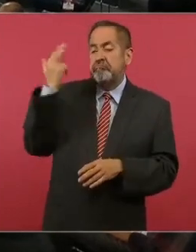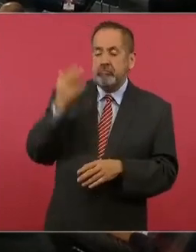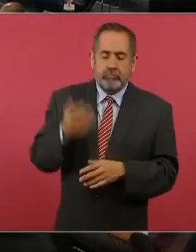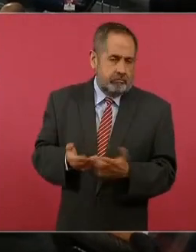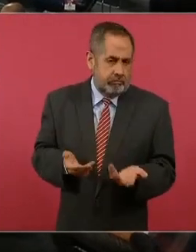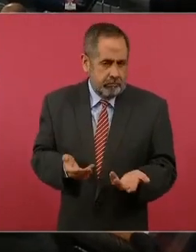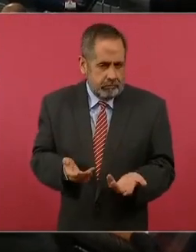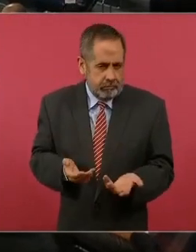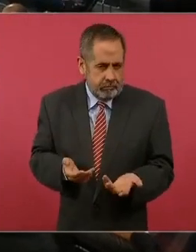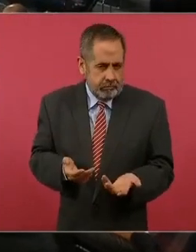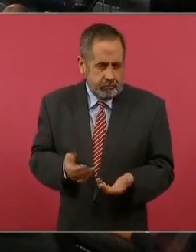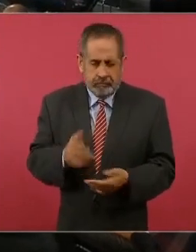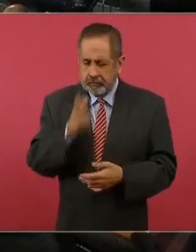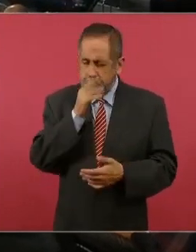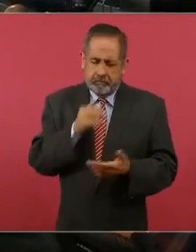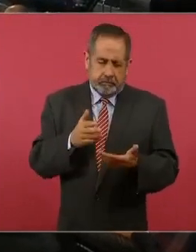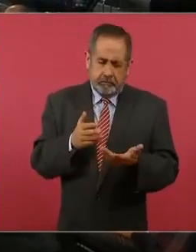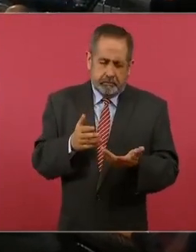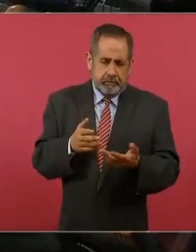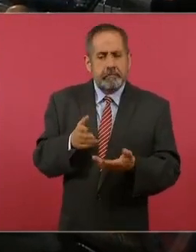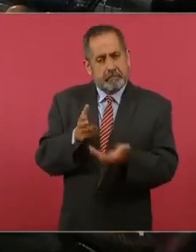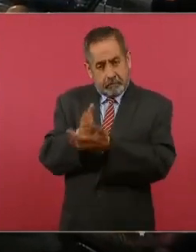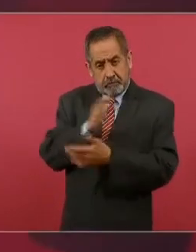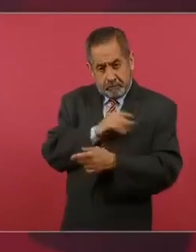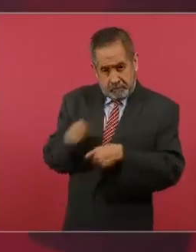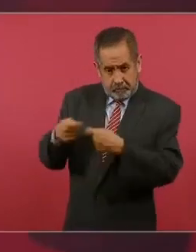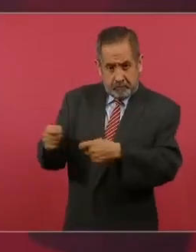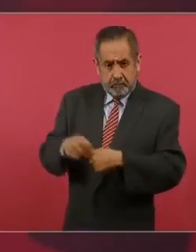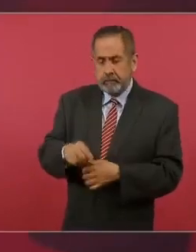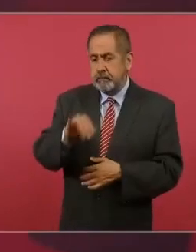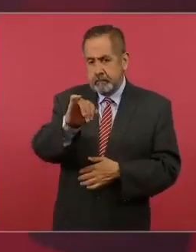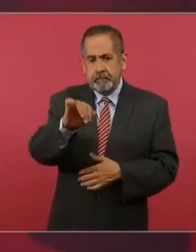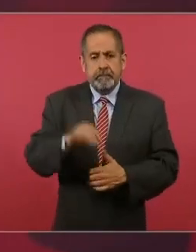pudiera usted intervenir, sí, para esta justicia. Sí, vamos